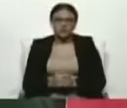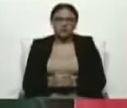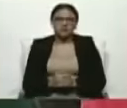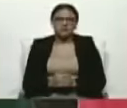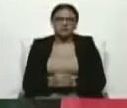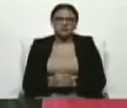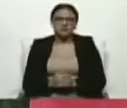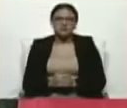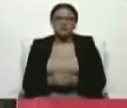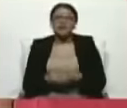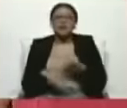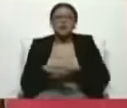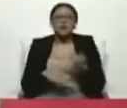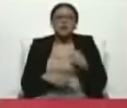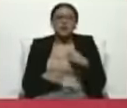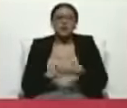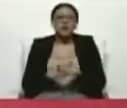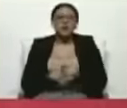porque nosotros no podemos conformar,